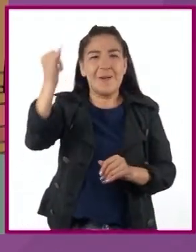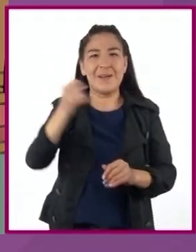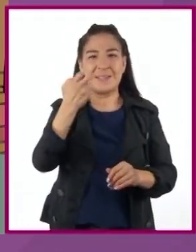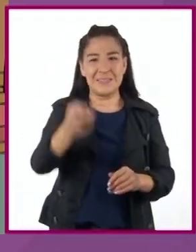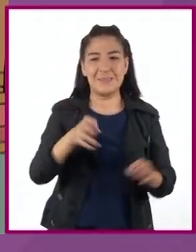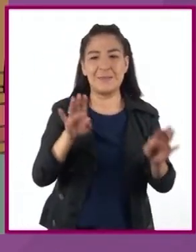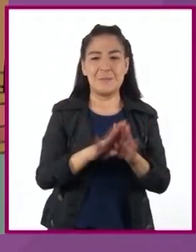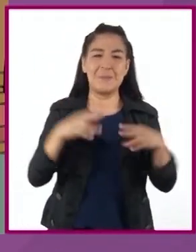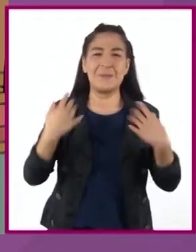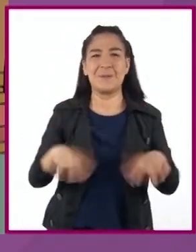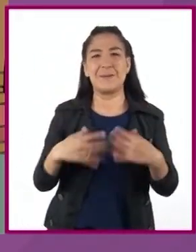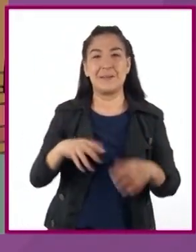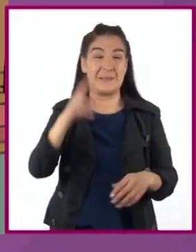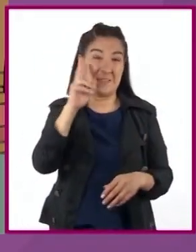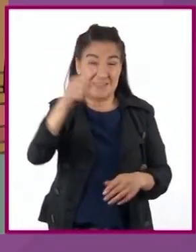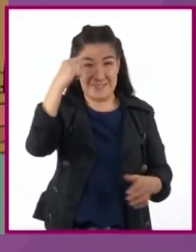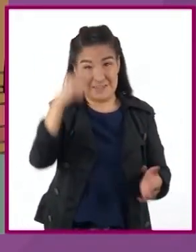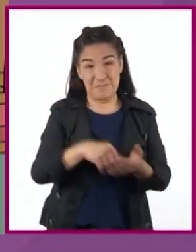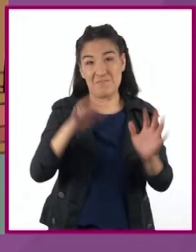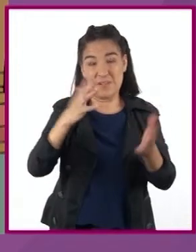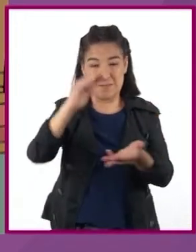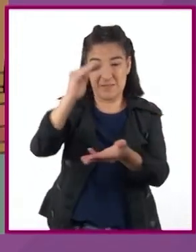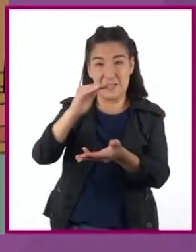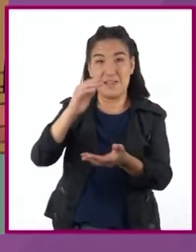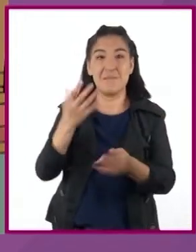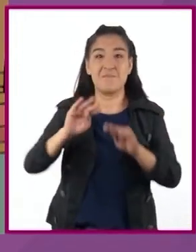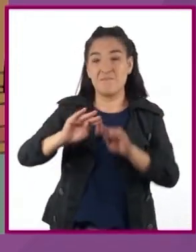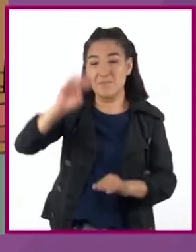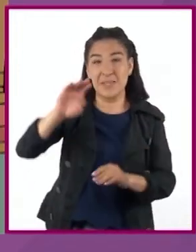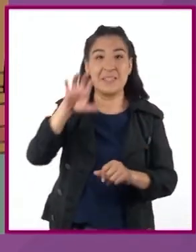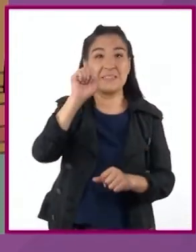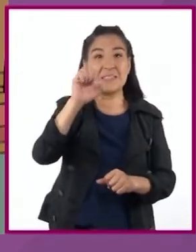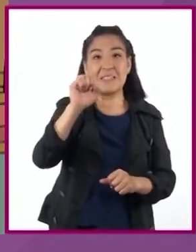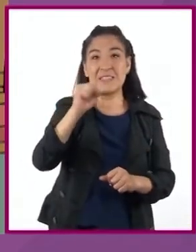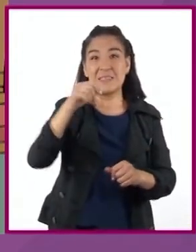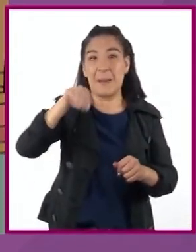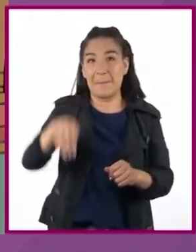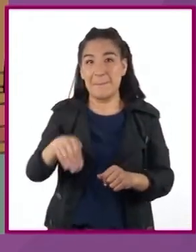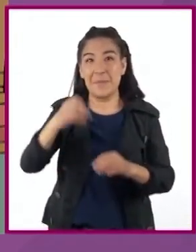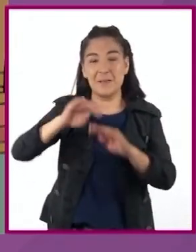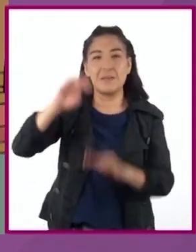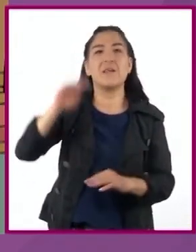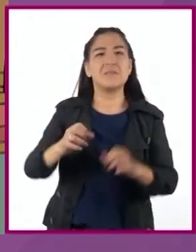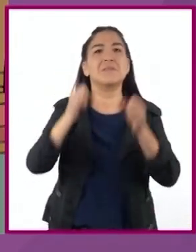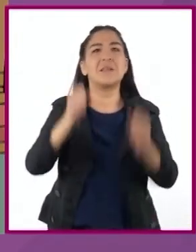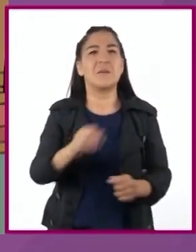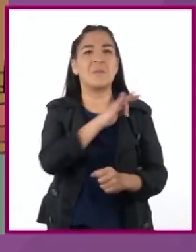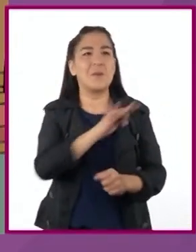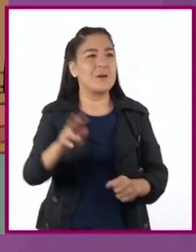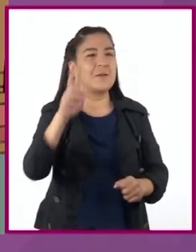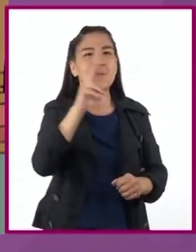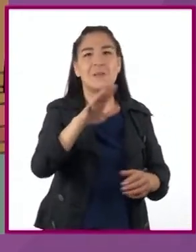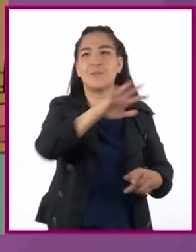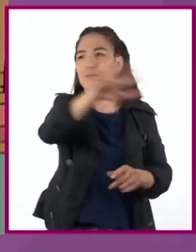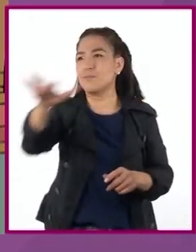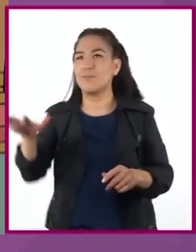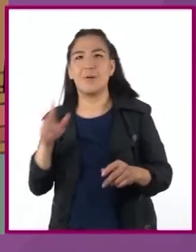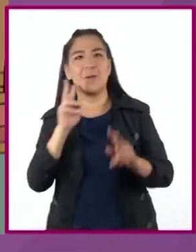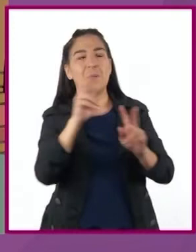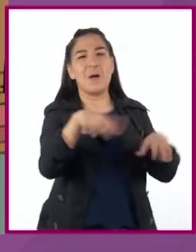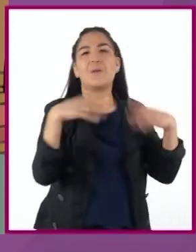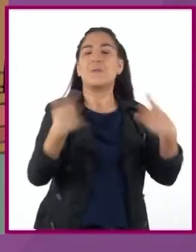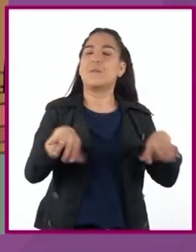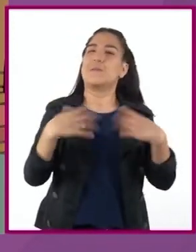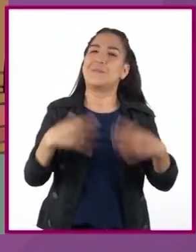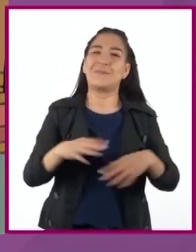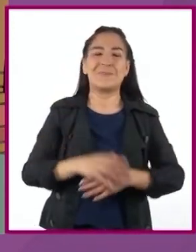Pues se calcula que medía aproximadamente 60 metros de altura. Seguro se podía ver, pero todo el Valle de México. ¡Qué